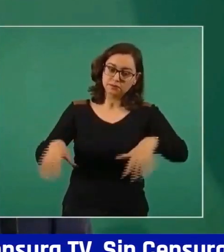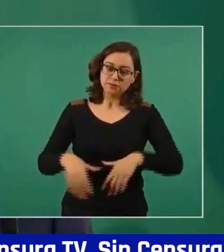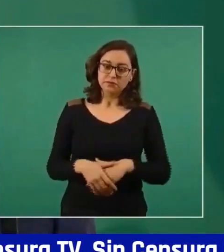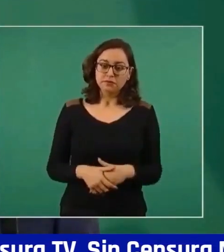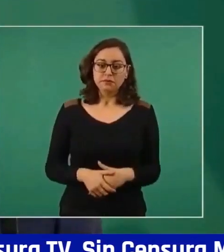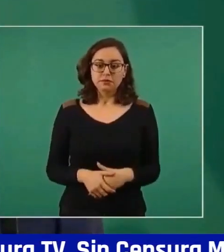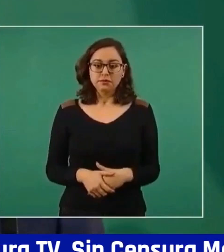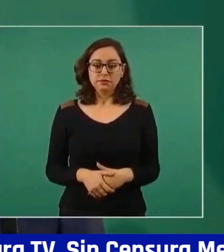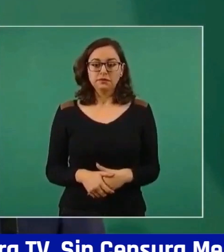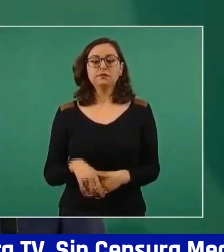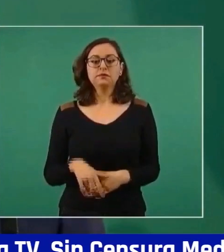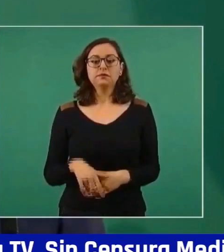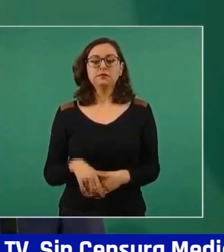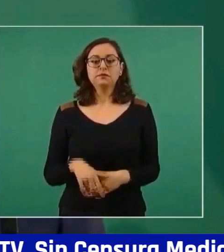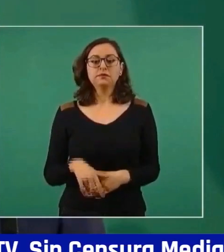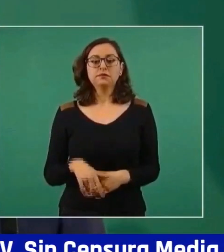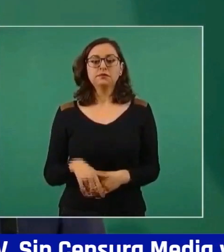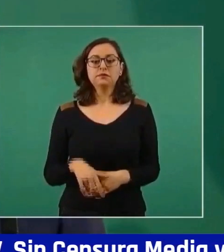porque yo estoy seguro.